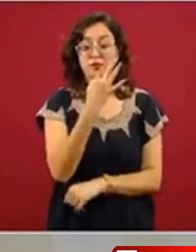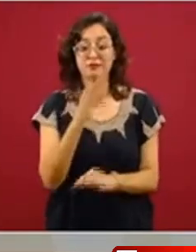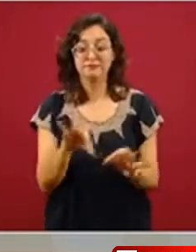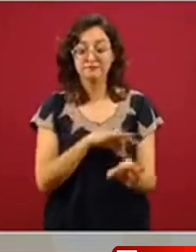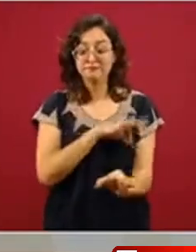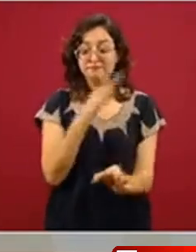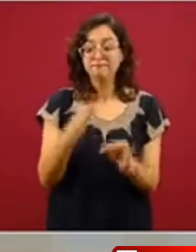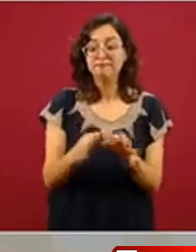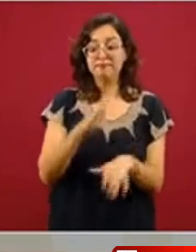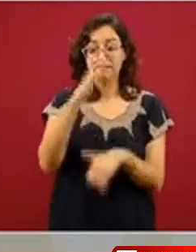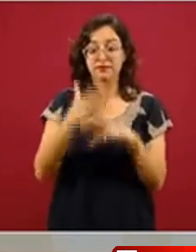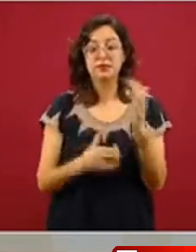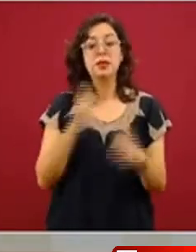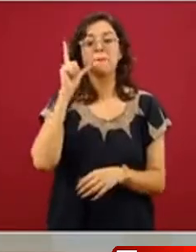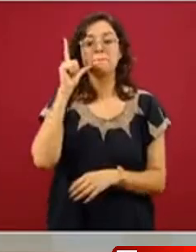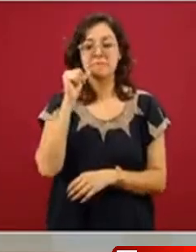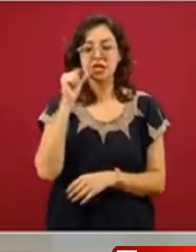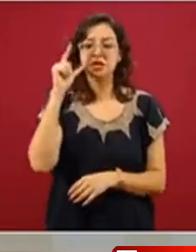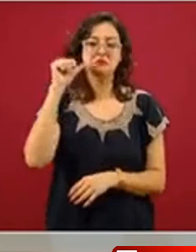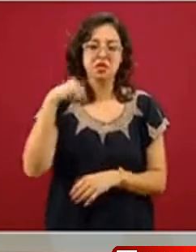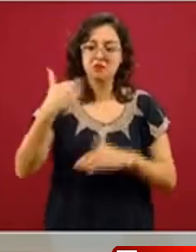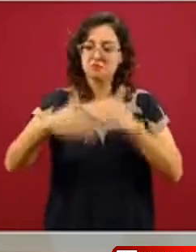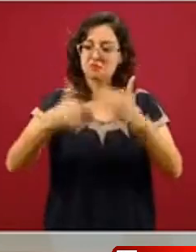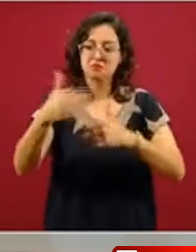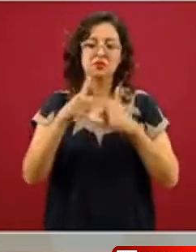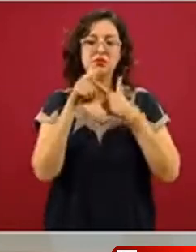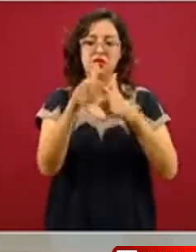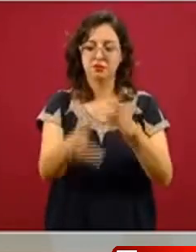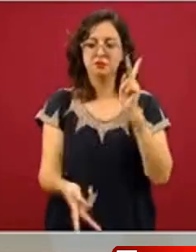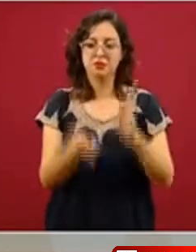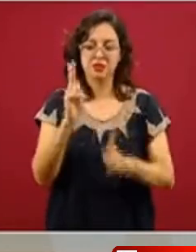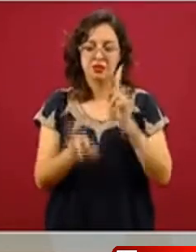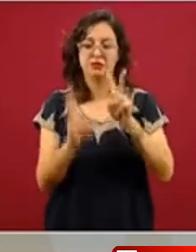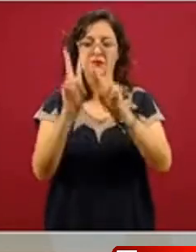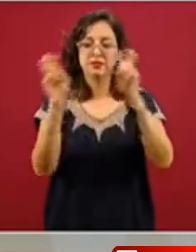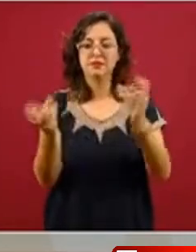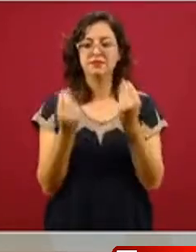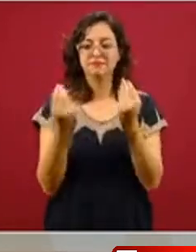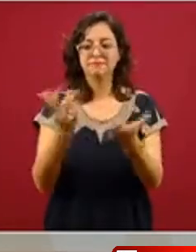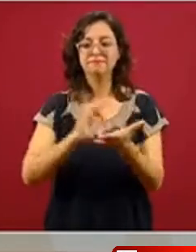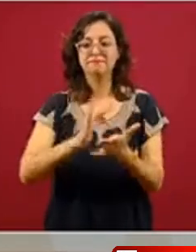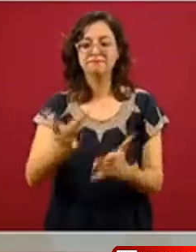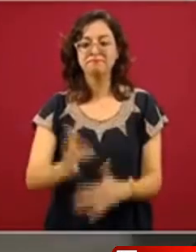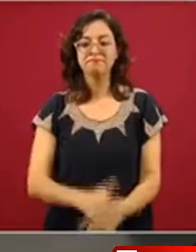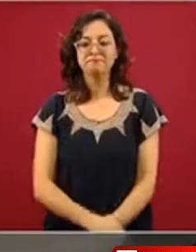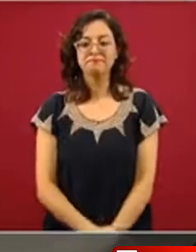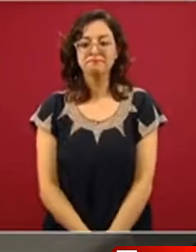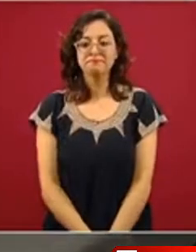Aquí terminamos, pero mañana o pasado, si quiere, seguimos comentando sobre el otro. Muchas gracias.